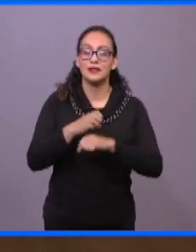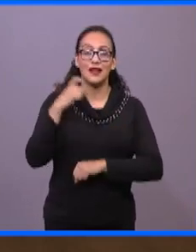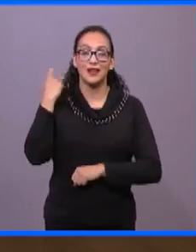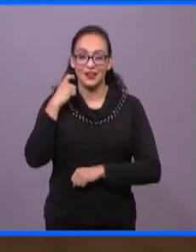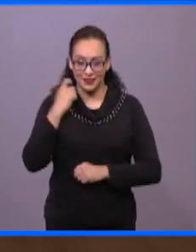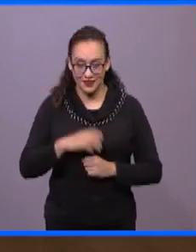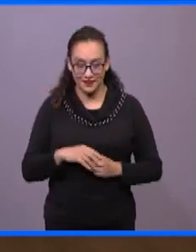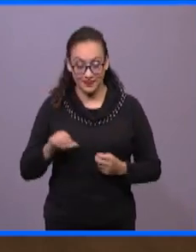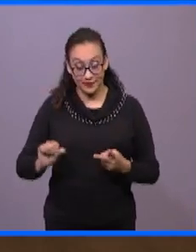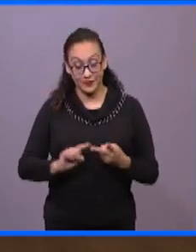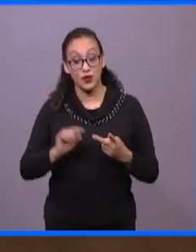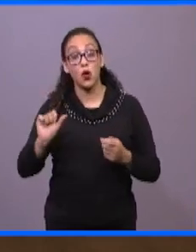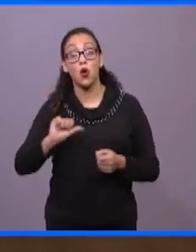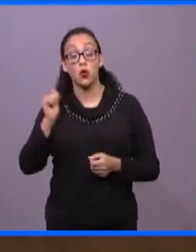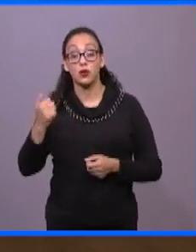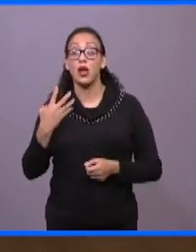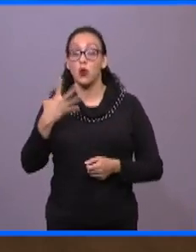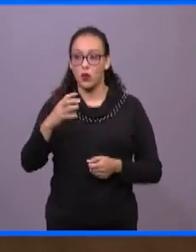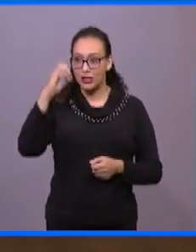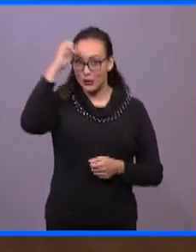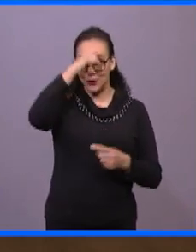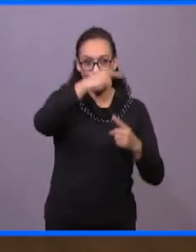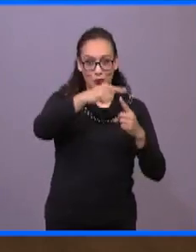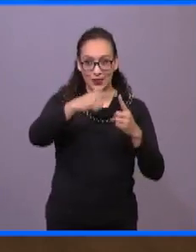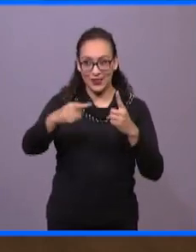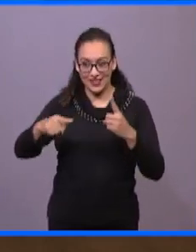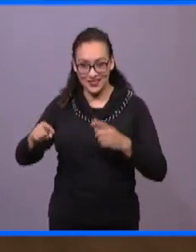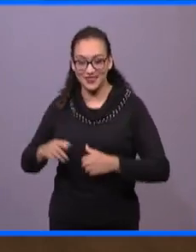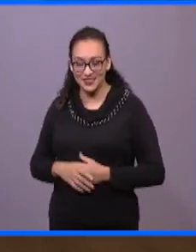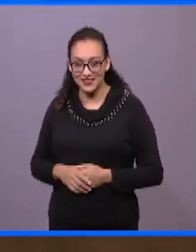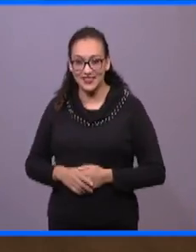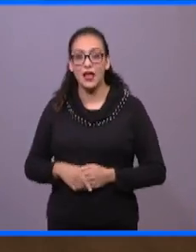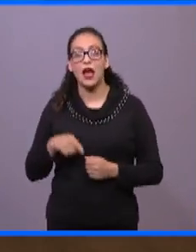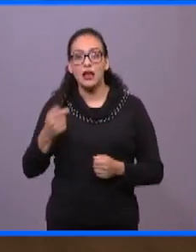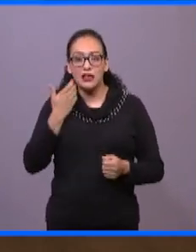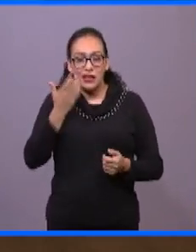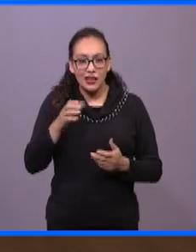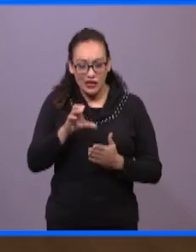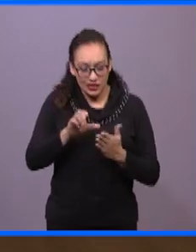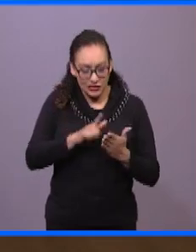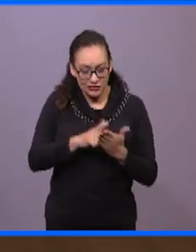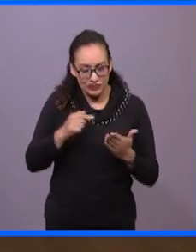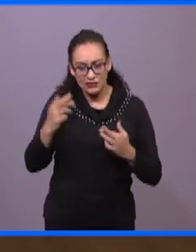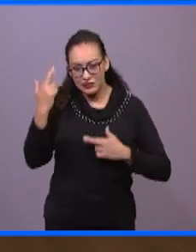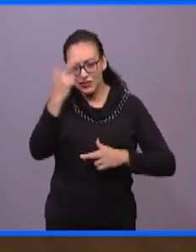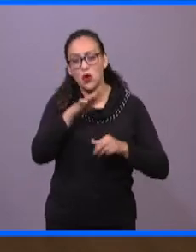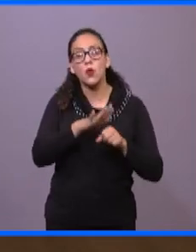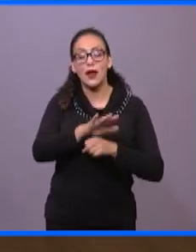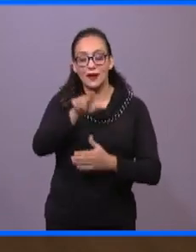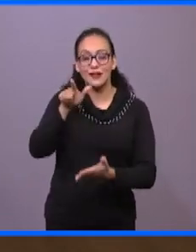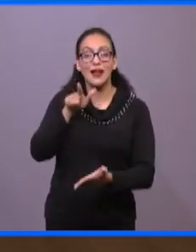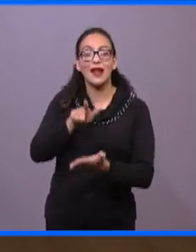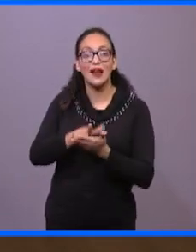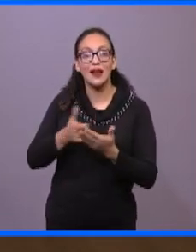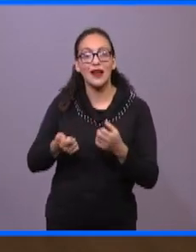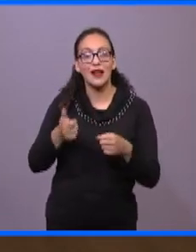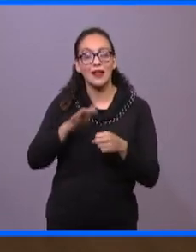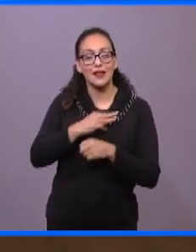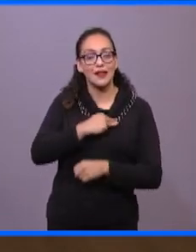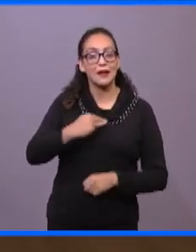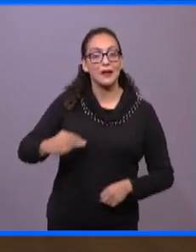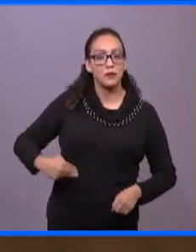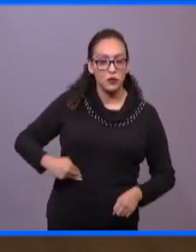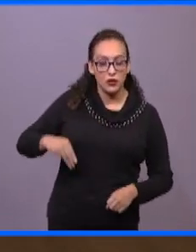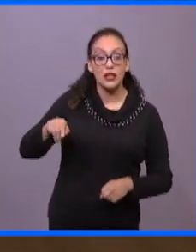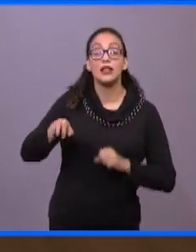Querétaro, además de 4 controversias constitucionales en las que se pide invalidar disposiciones de las leyes orgánicas municipal